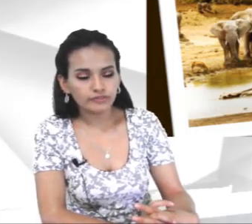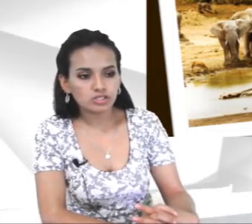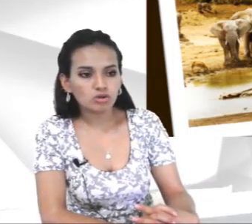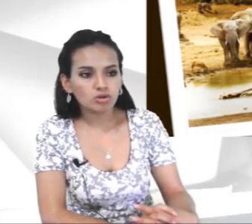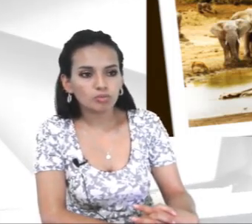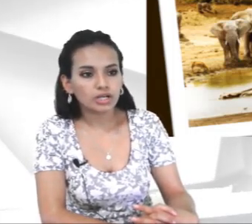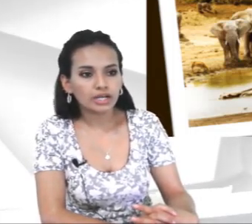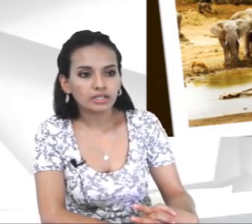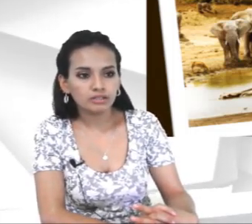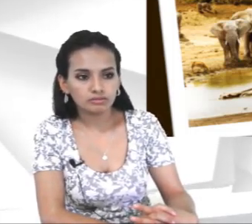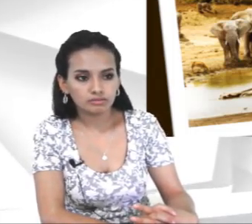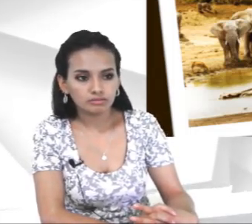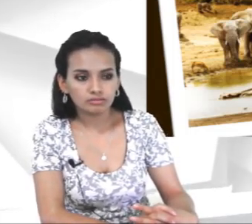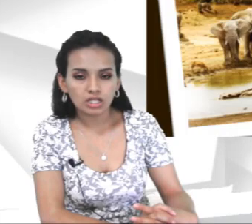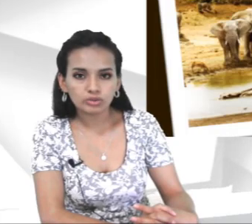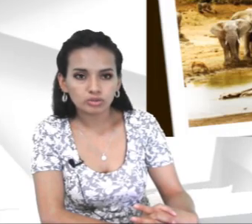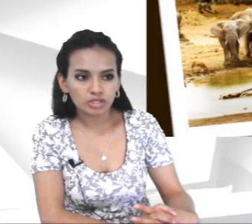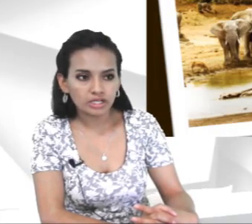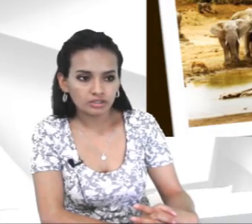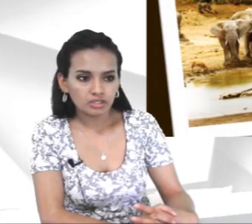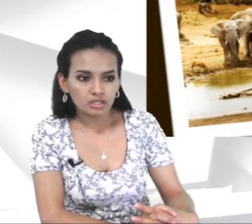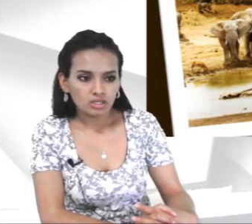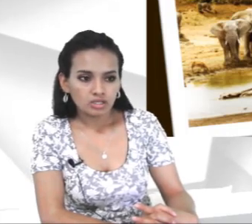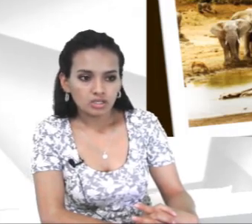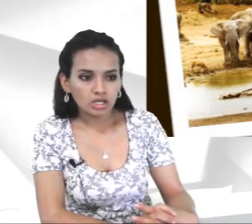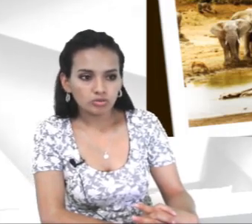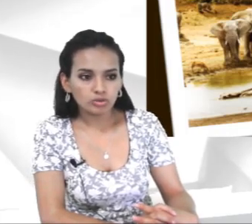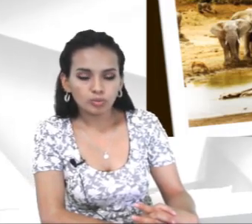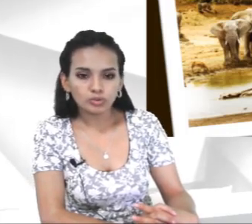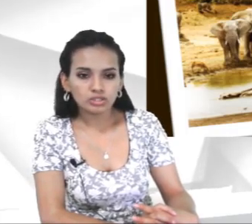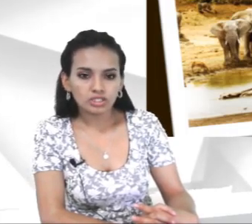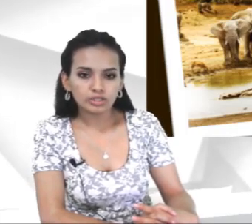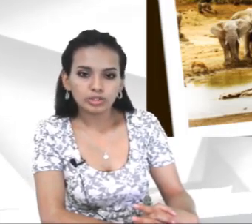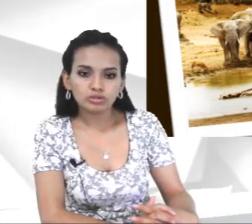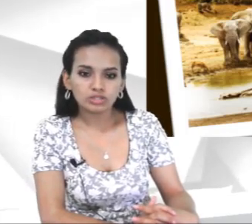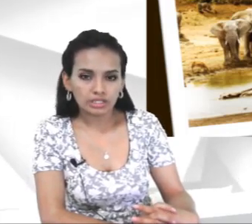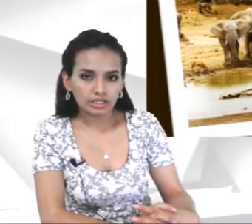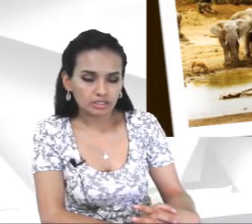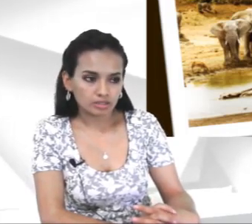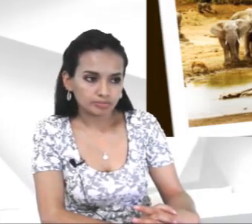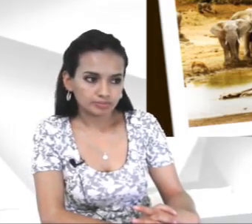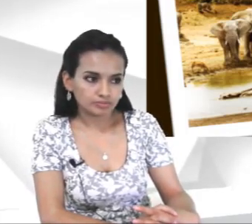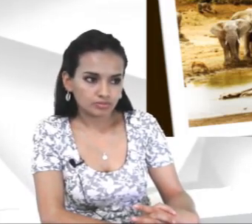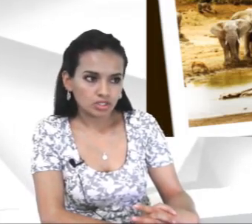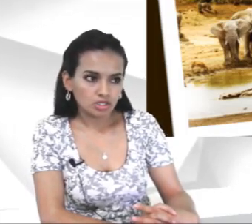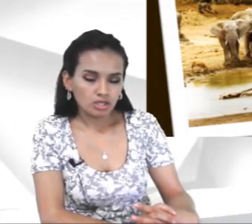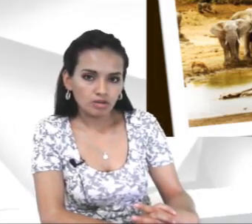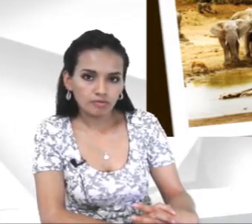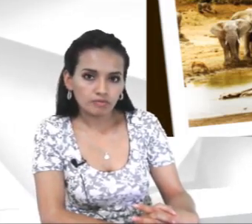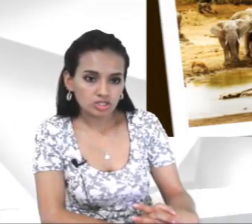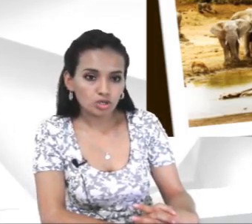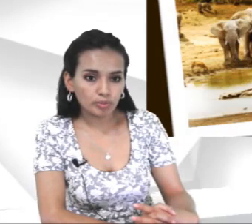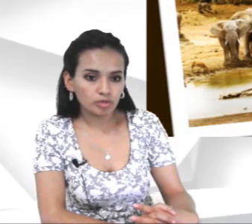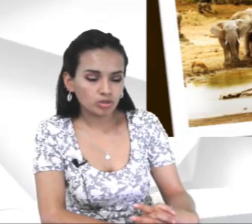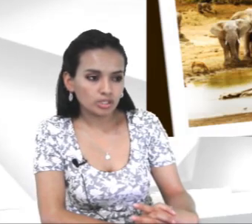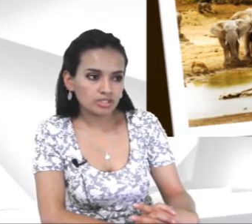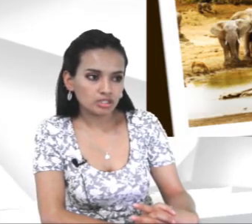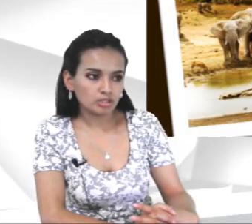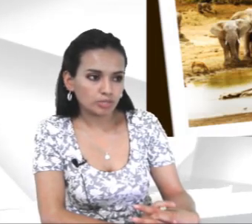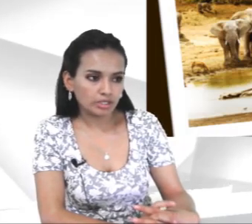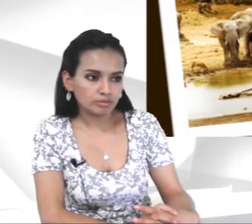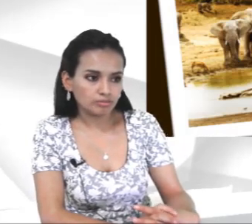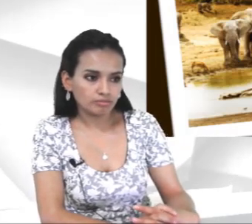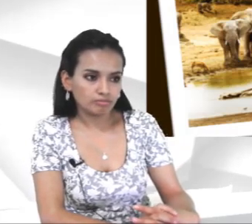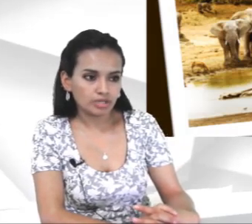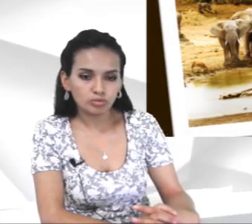factores físicos como el aire la luz solar y algunos componentes químicos en la tierra y si comparamos con la